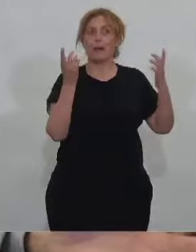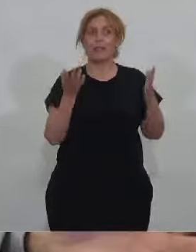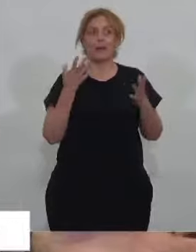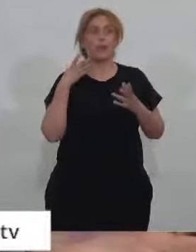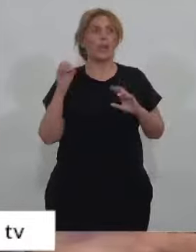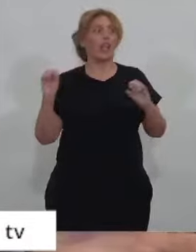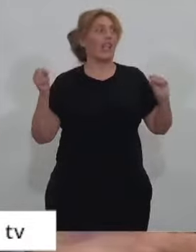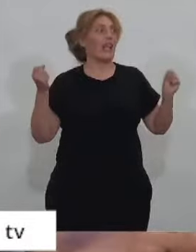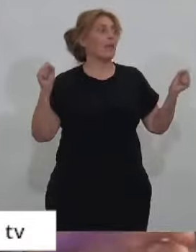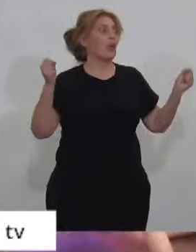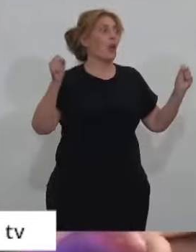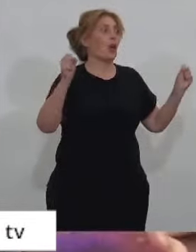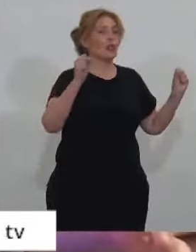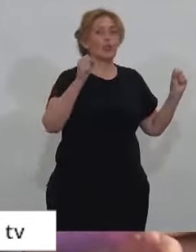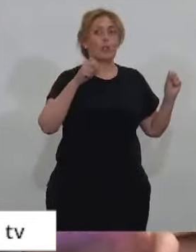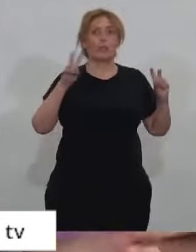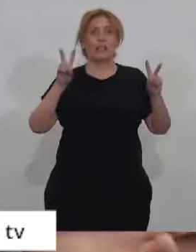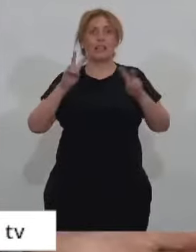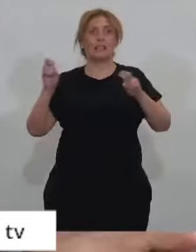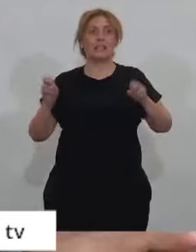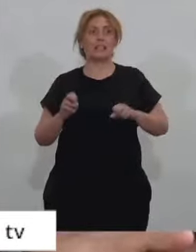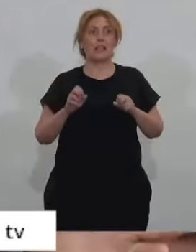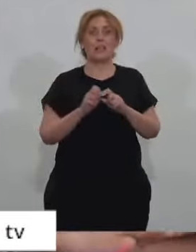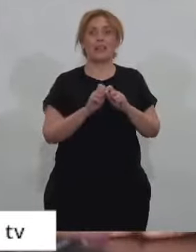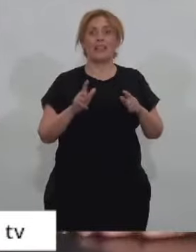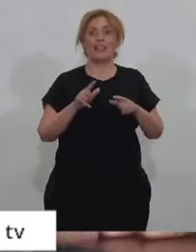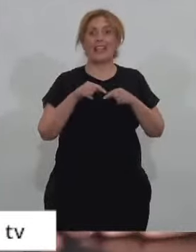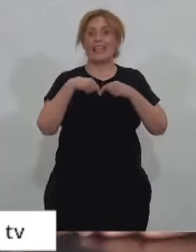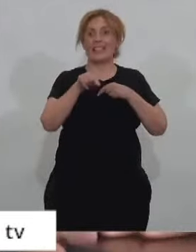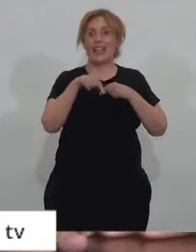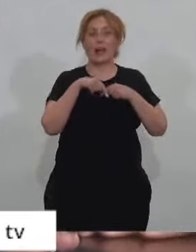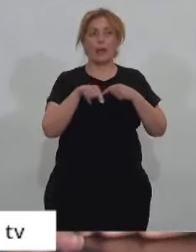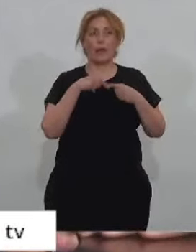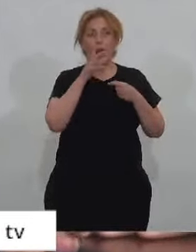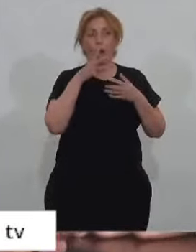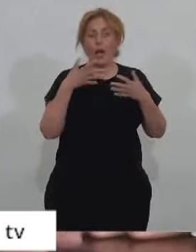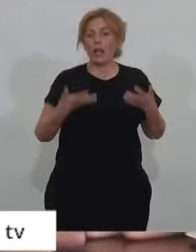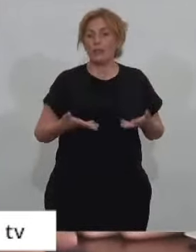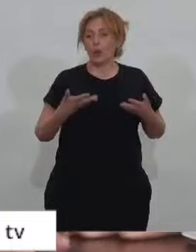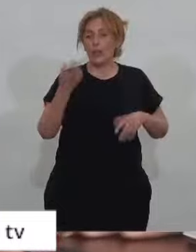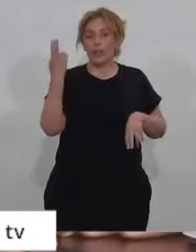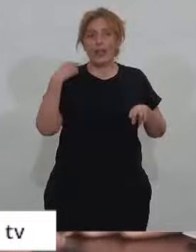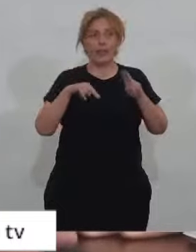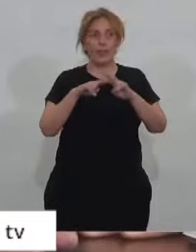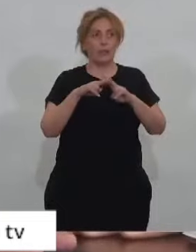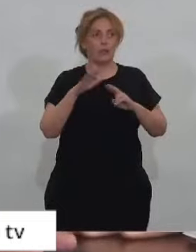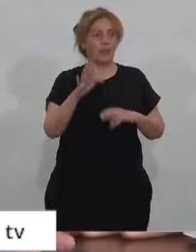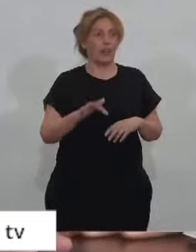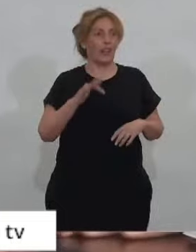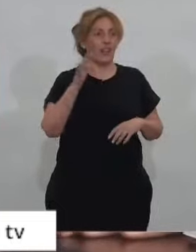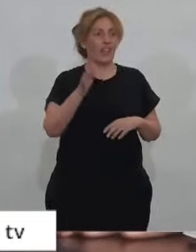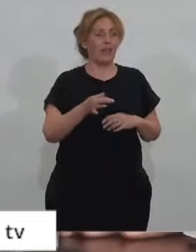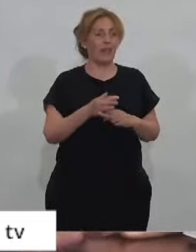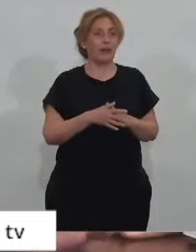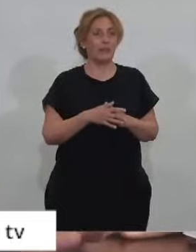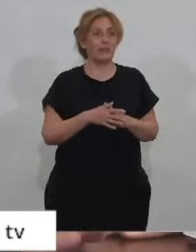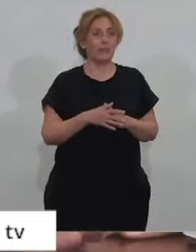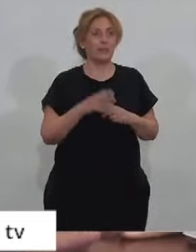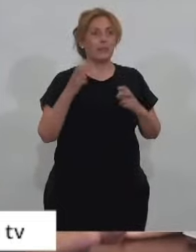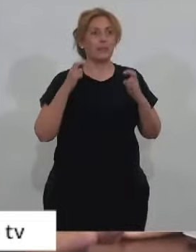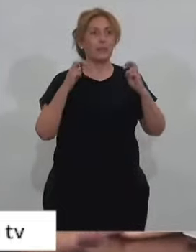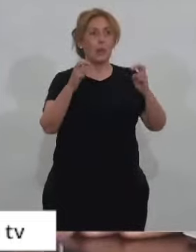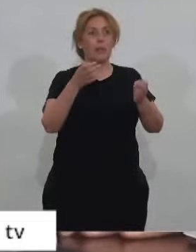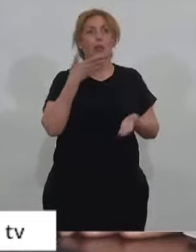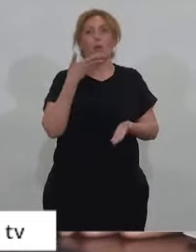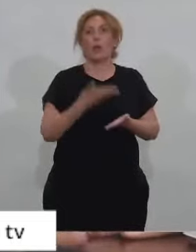asunto que está de actualidad en la Diputación. Además, hemos estado en un pleno hoy muy aburrido y ya hemos generado algo de contenido